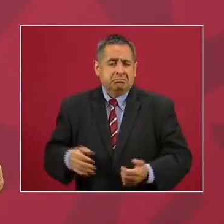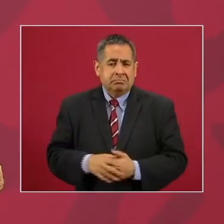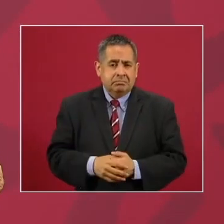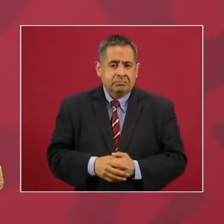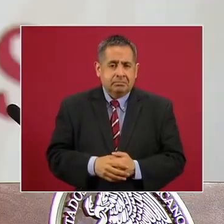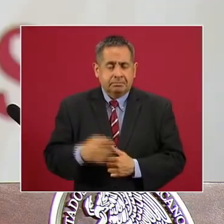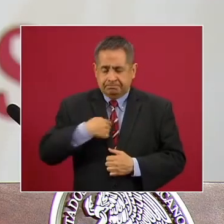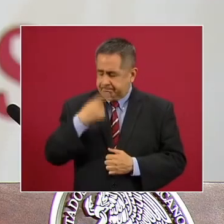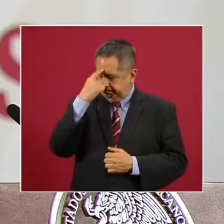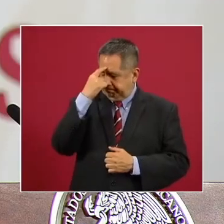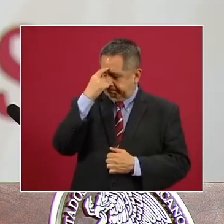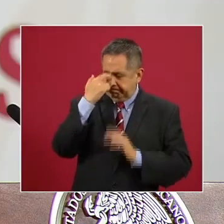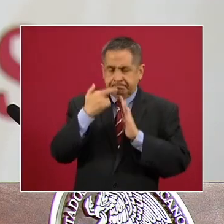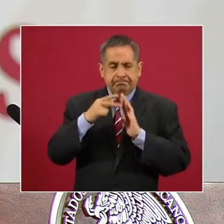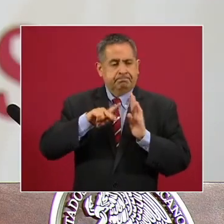Porque tengo principios,